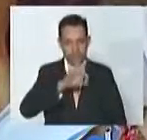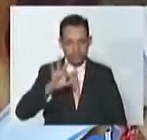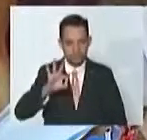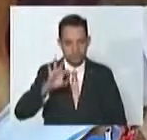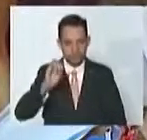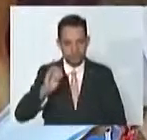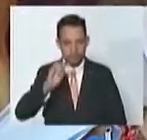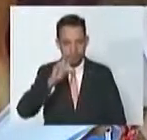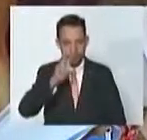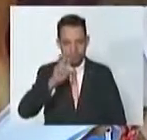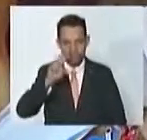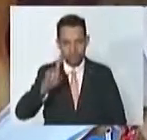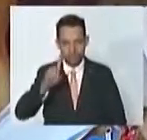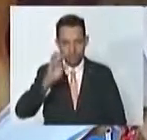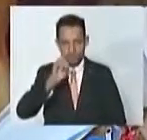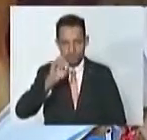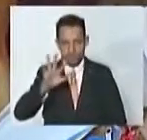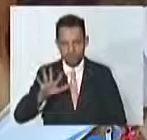330-7104,